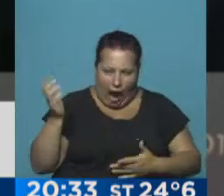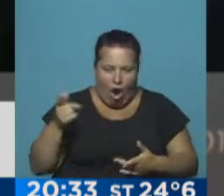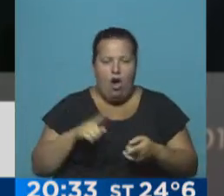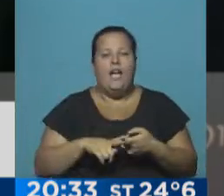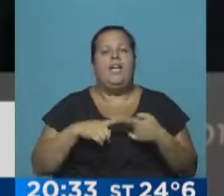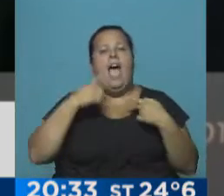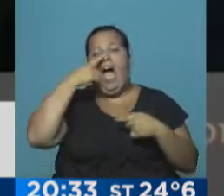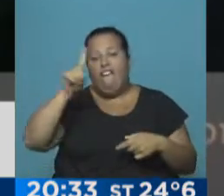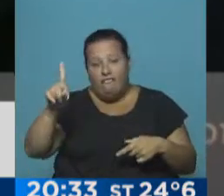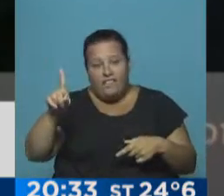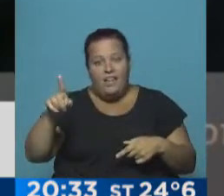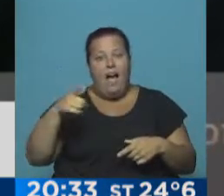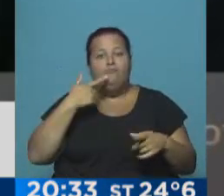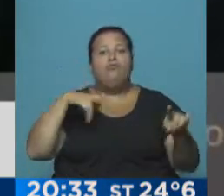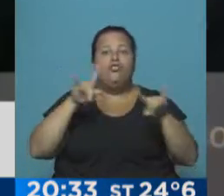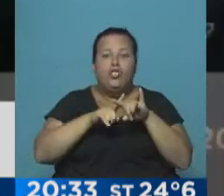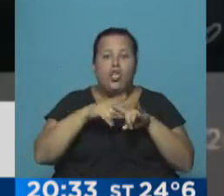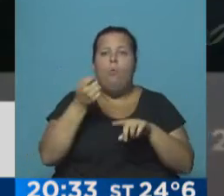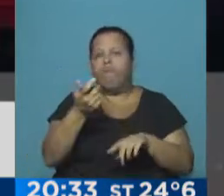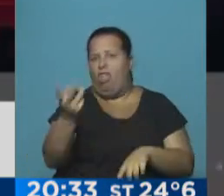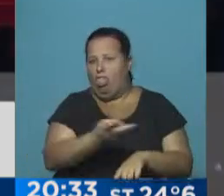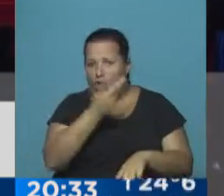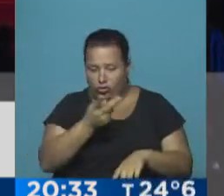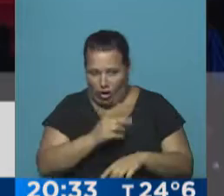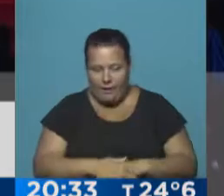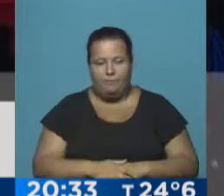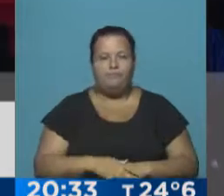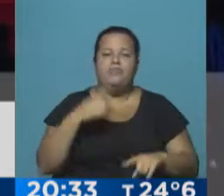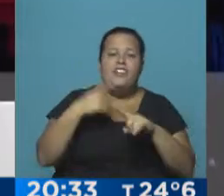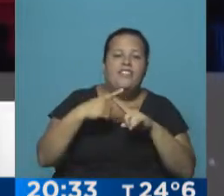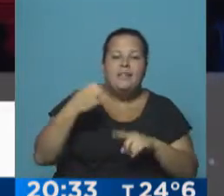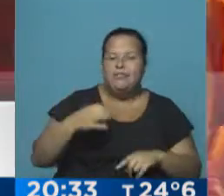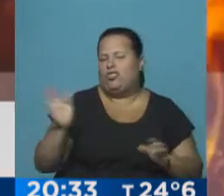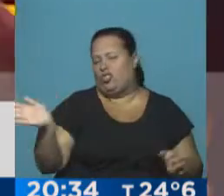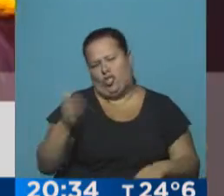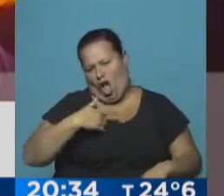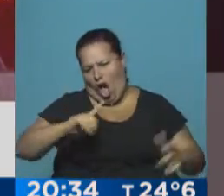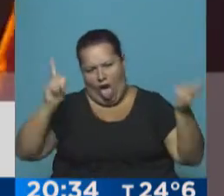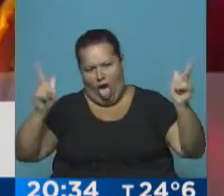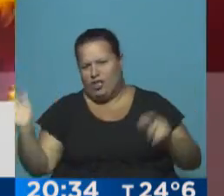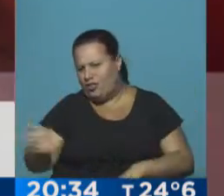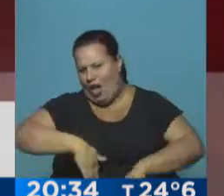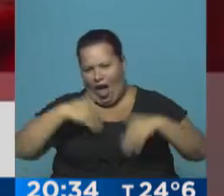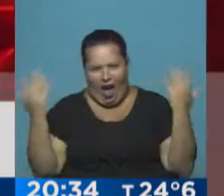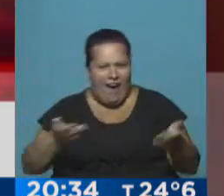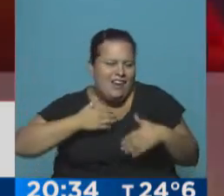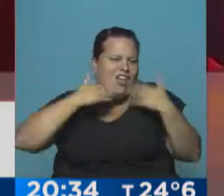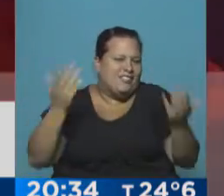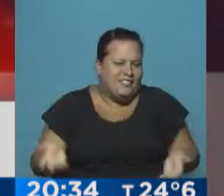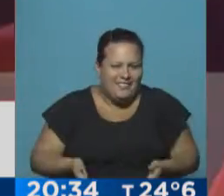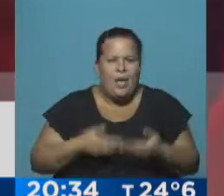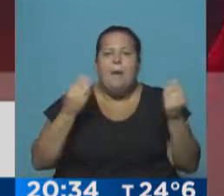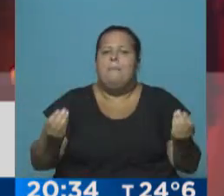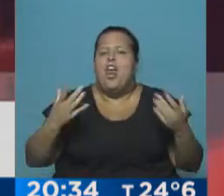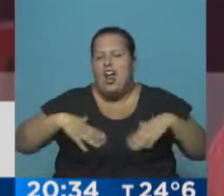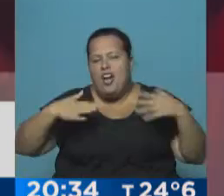y al final terminó siendo un espectáculo de casi 2 horas. ¿Algún festejo en particular? De todo, tiro toda la casa por la ventana. Ajá, no, sé. Pero